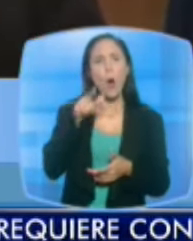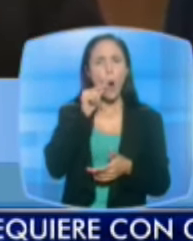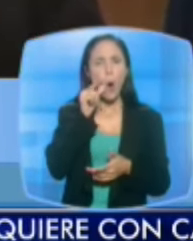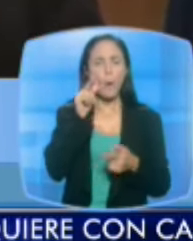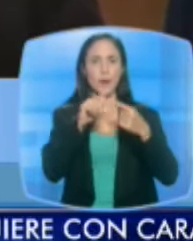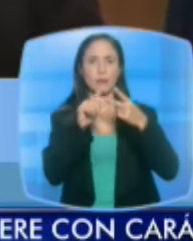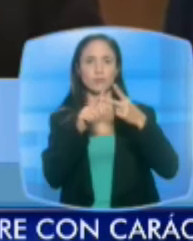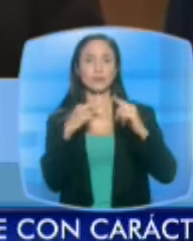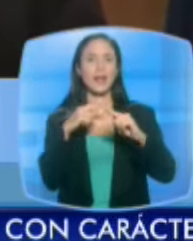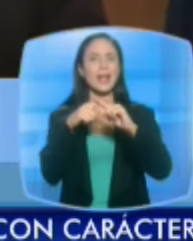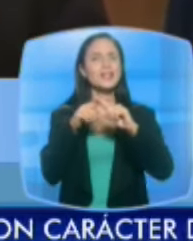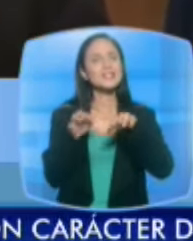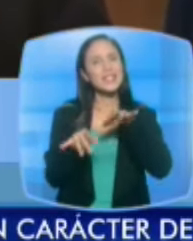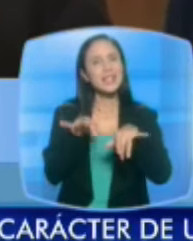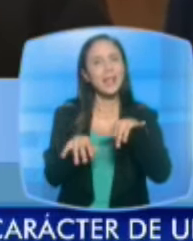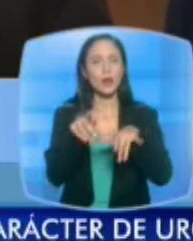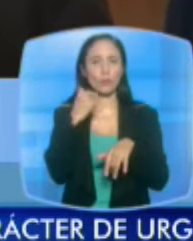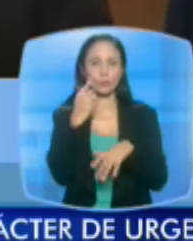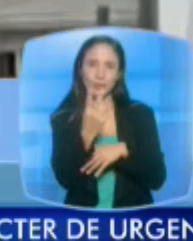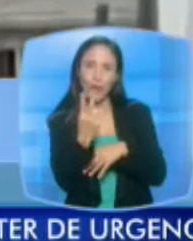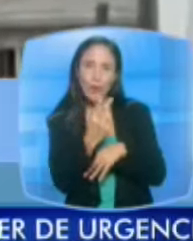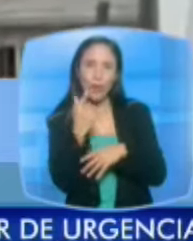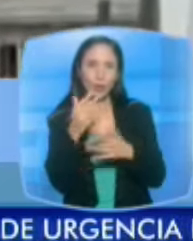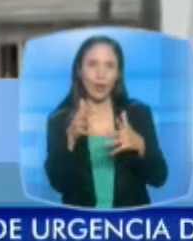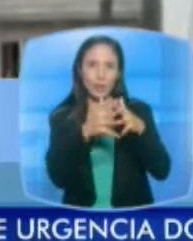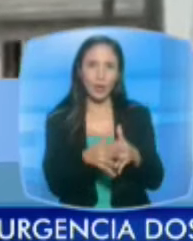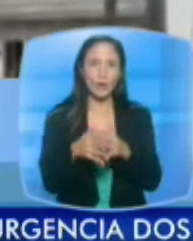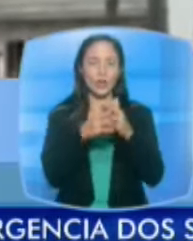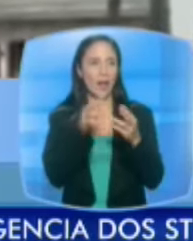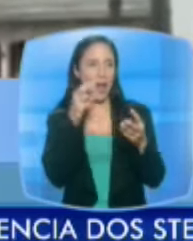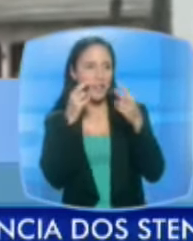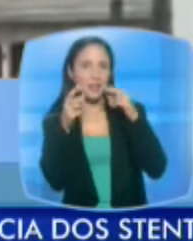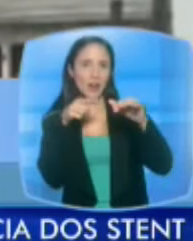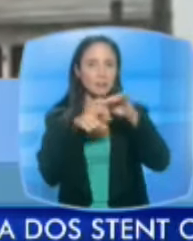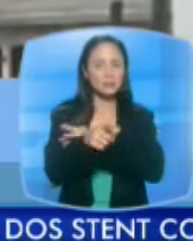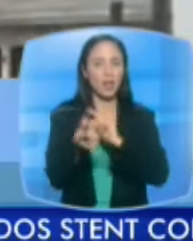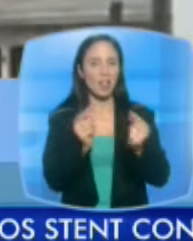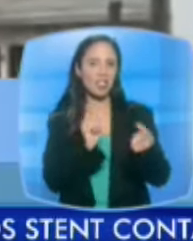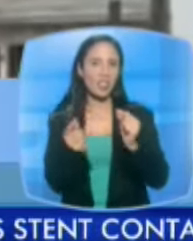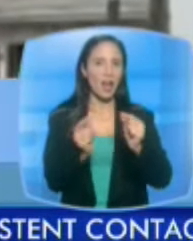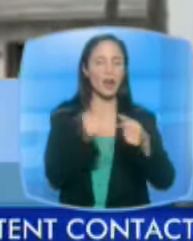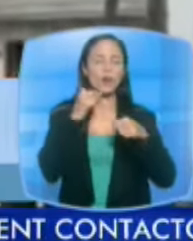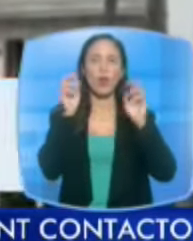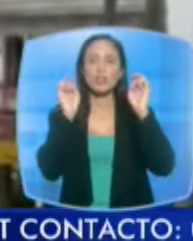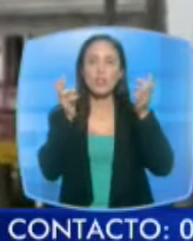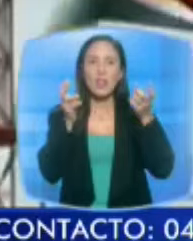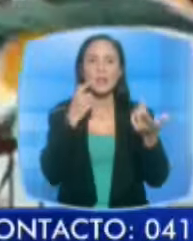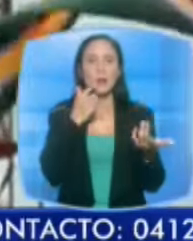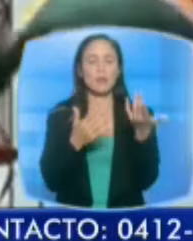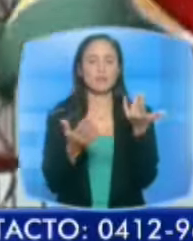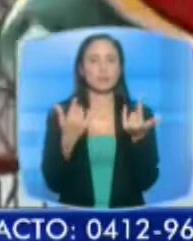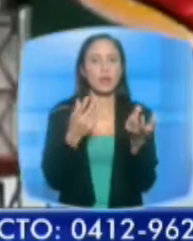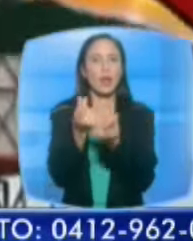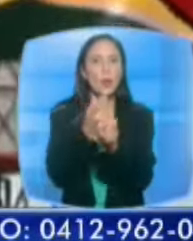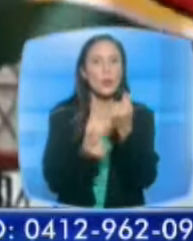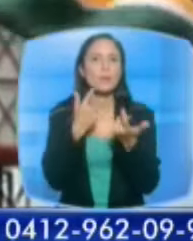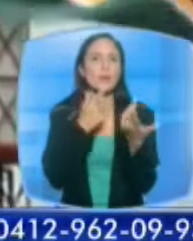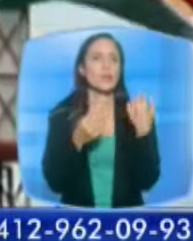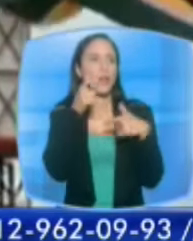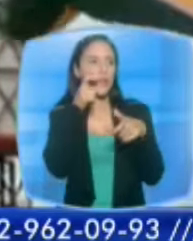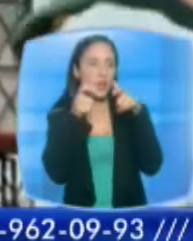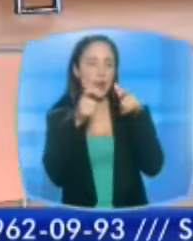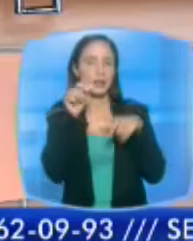el exsecretario de Estado Mike Pompeo visitarán el país vecino para tratar temas en materia de defensa y seguridad.